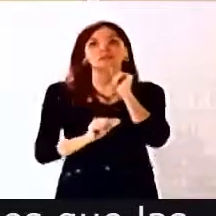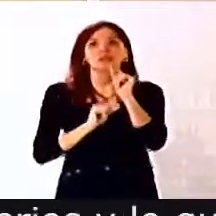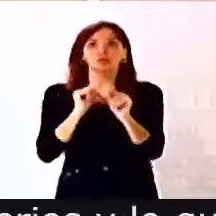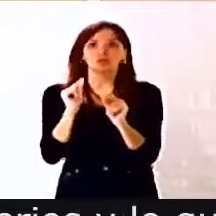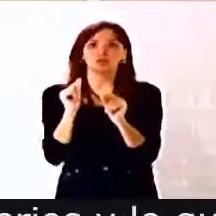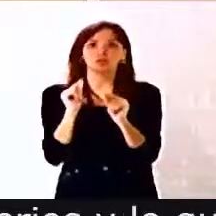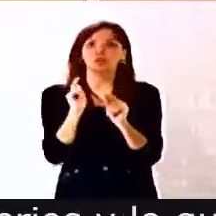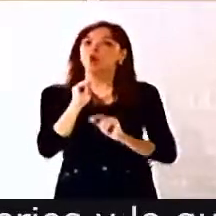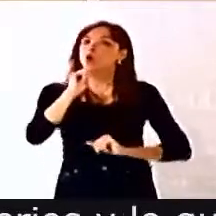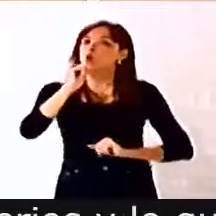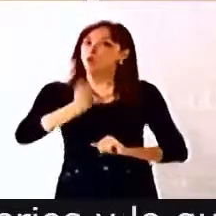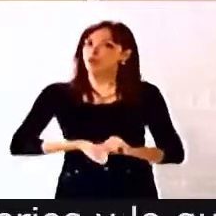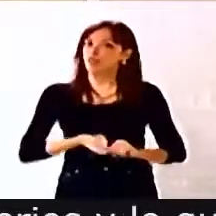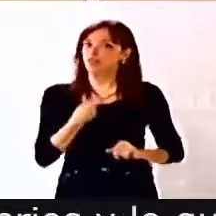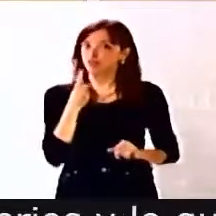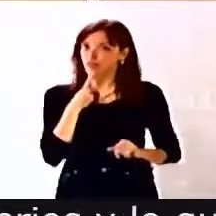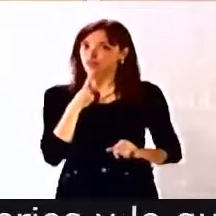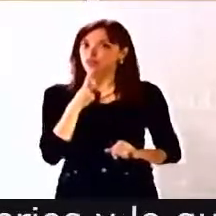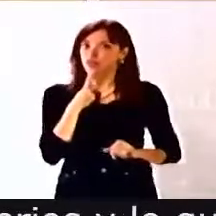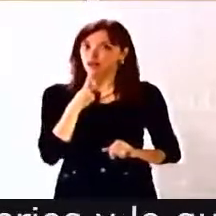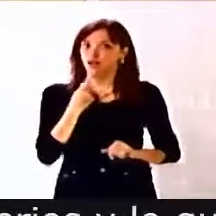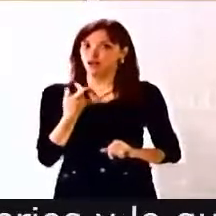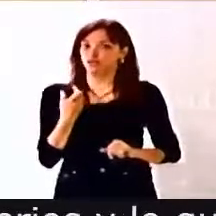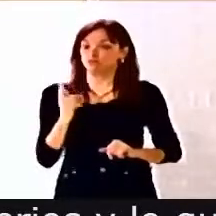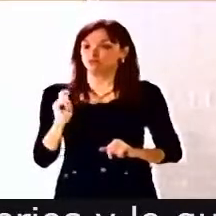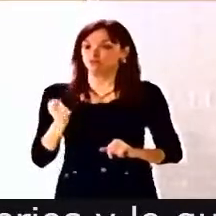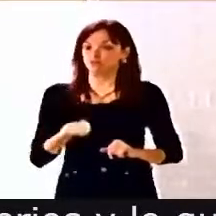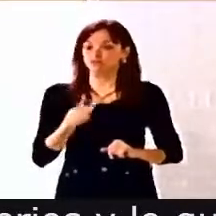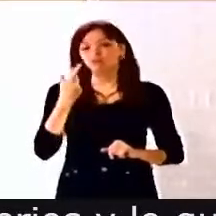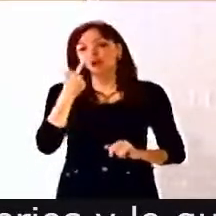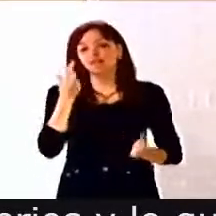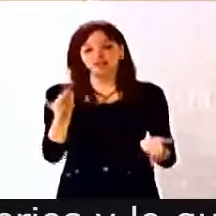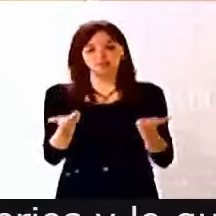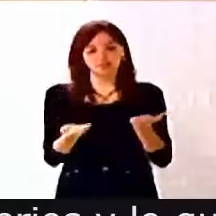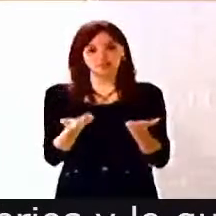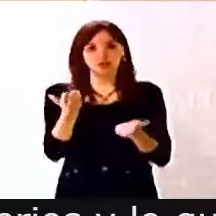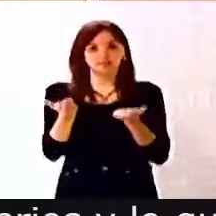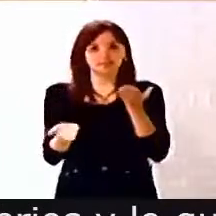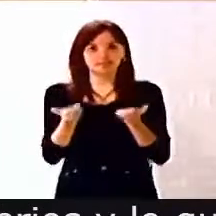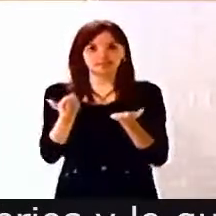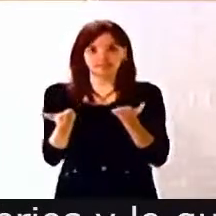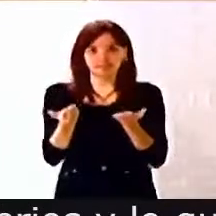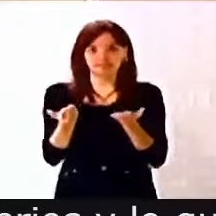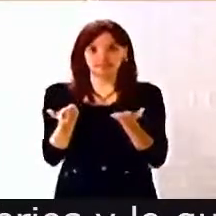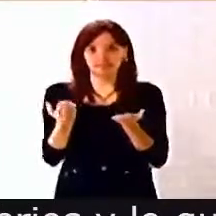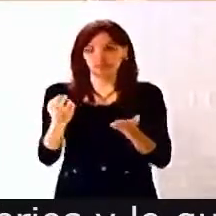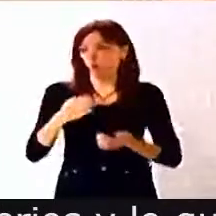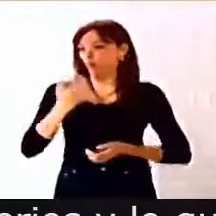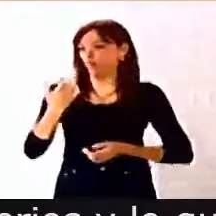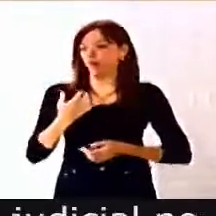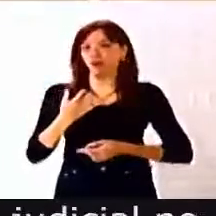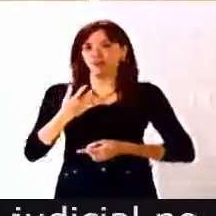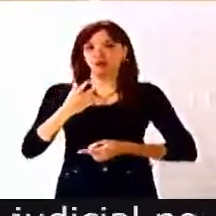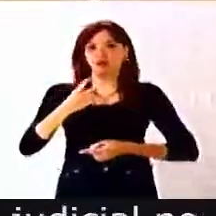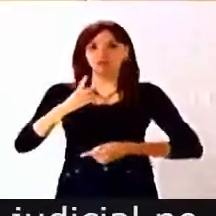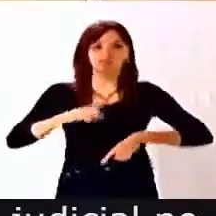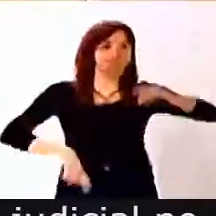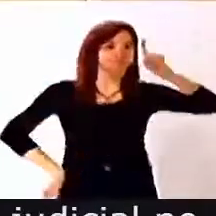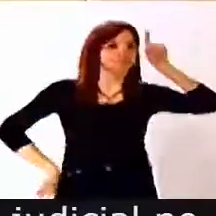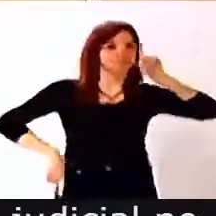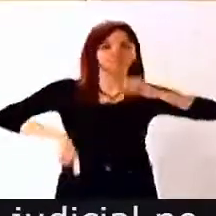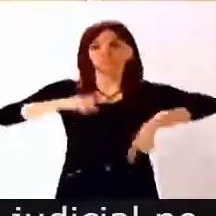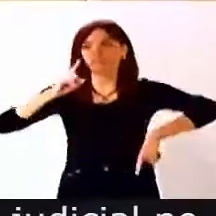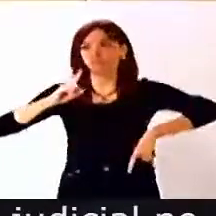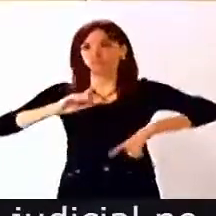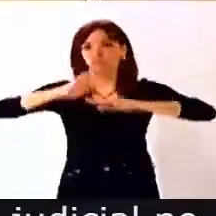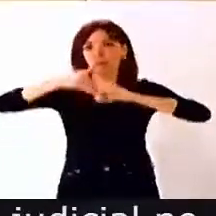juez para poder hacer la ratificación judicial no puede ser de vaivenes en la toma de